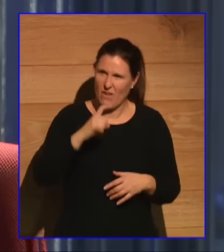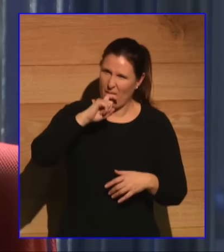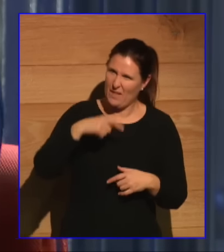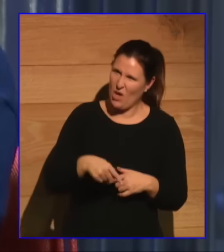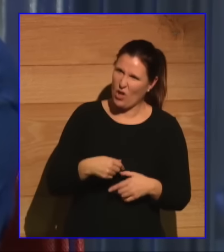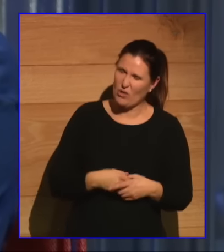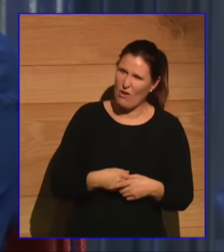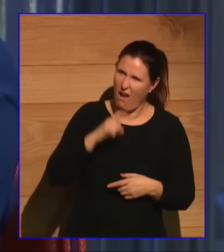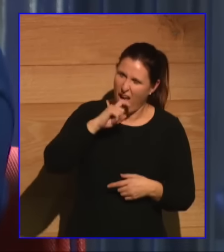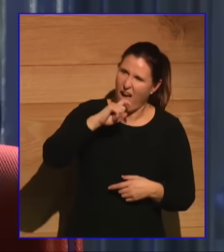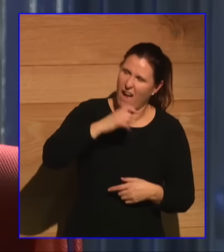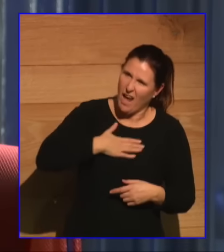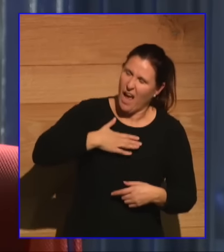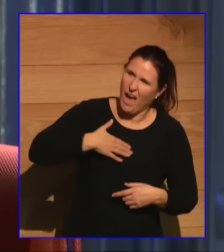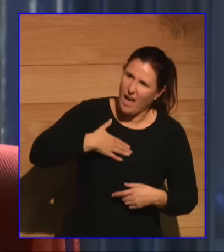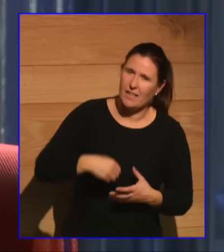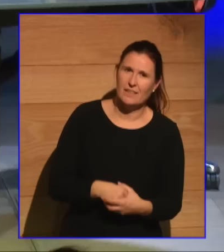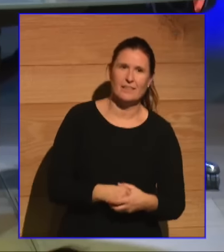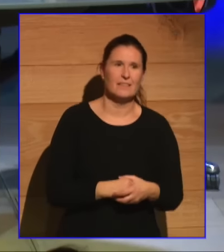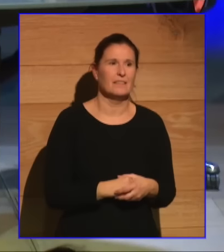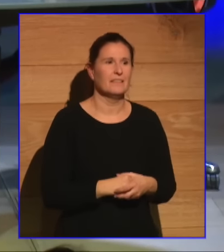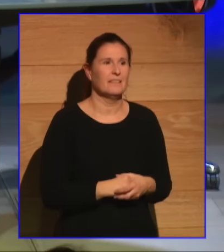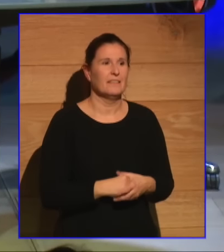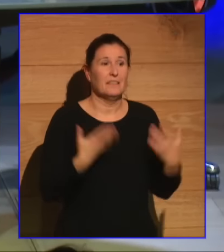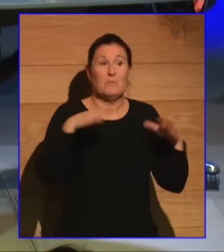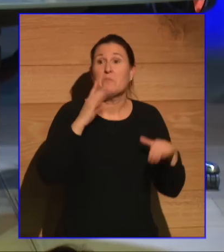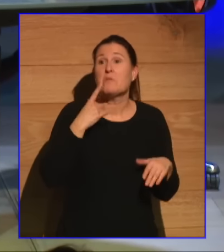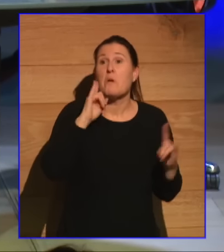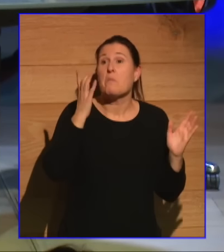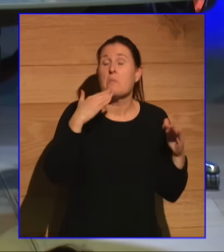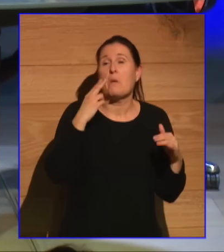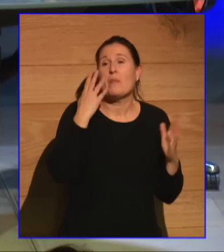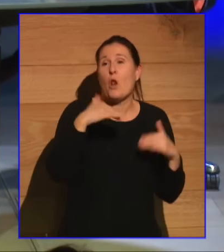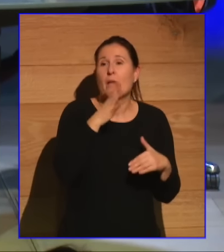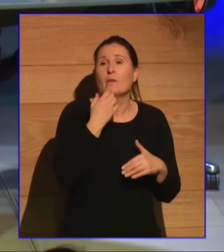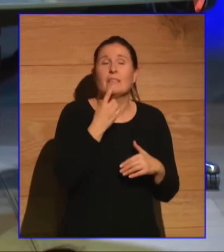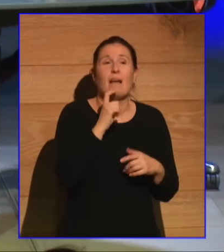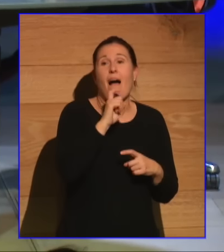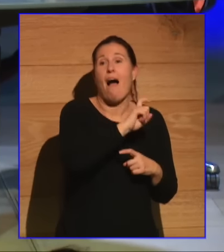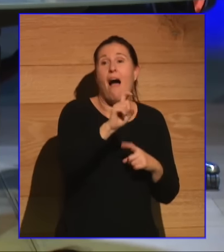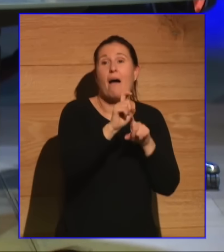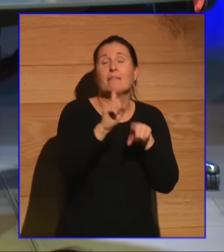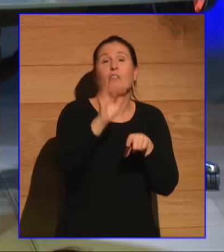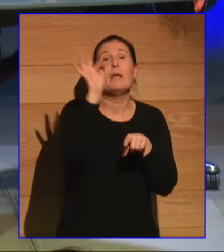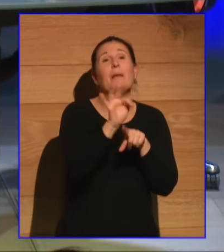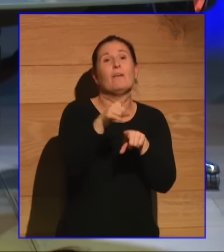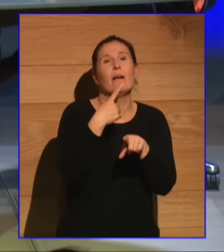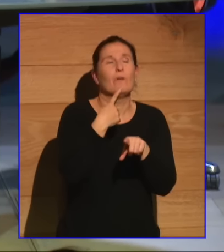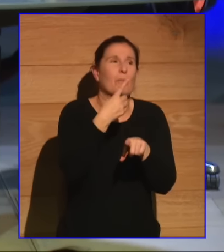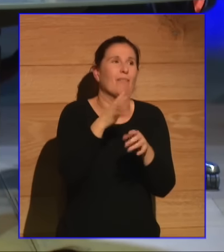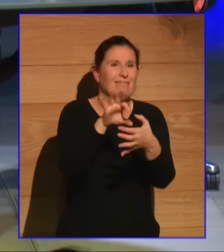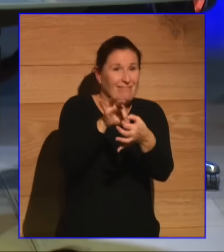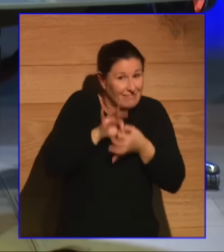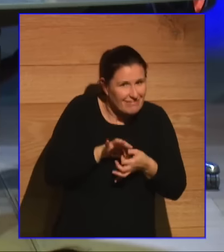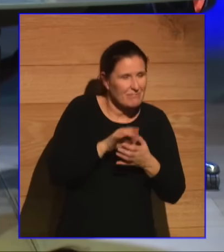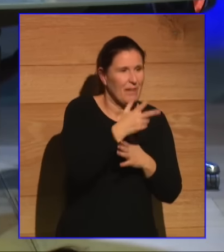Sí. El rugido de león. Me da envidia todo. Que no, a lo mejor no da miedo, porque si está anunciando una película. Claro. Ah, amigo. Pero te da para chiste, porque ahí tu